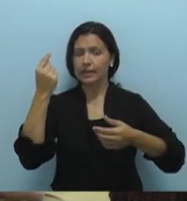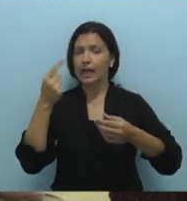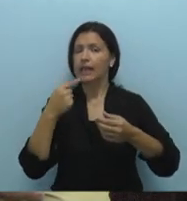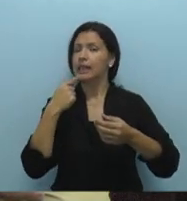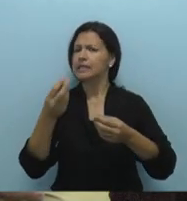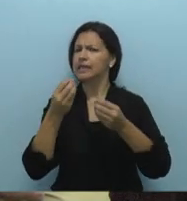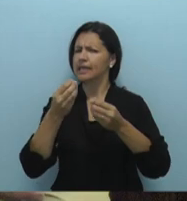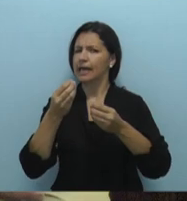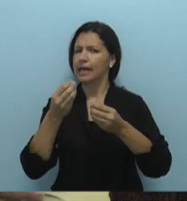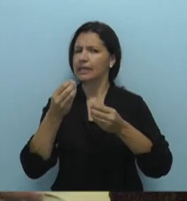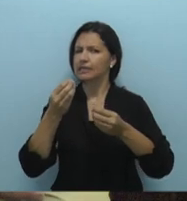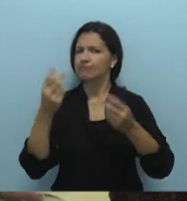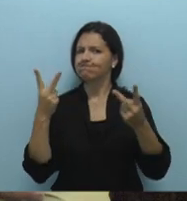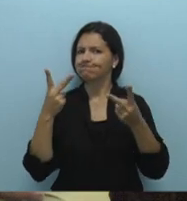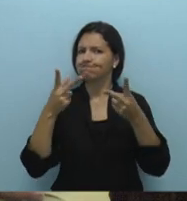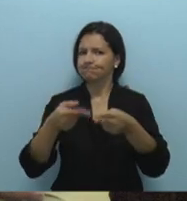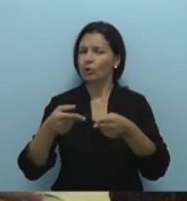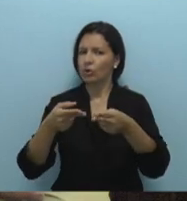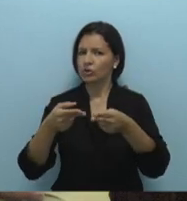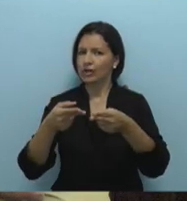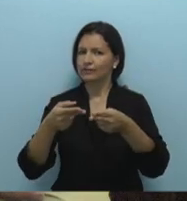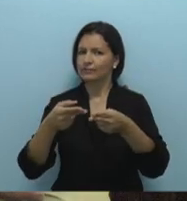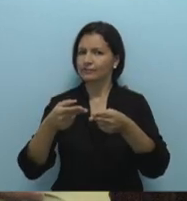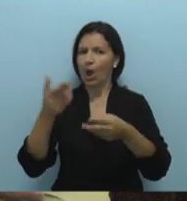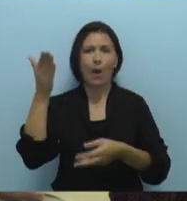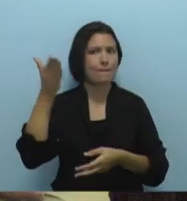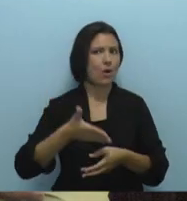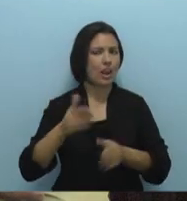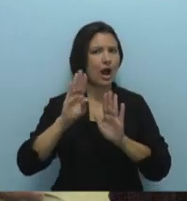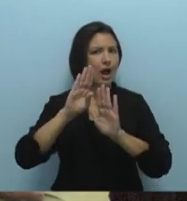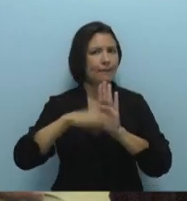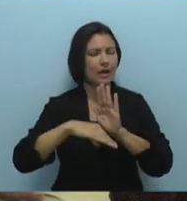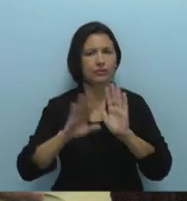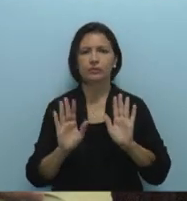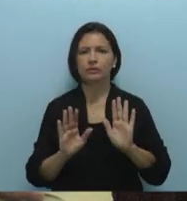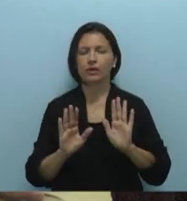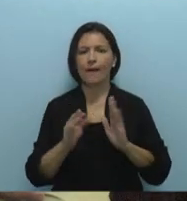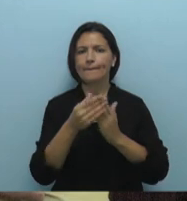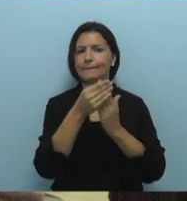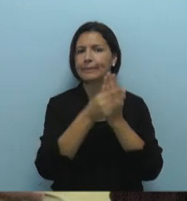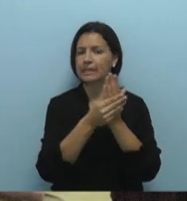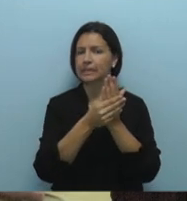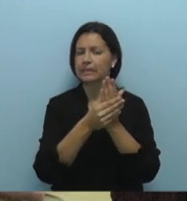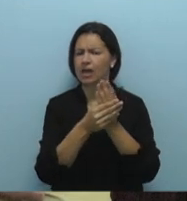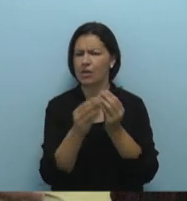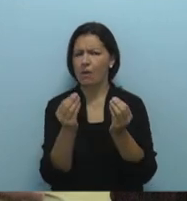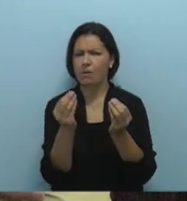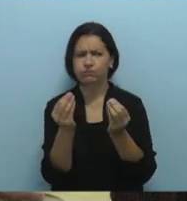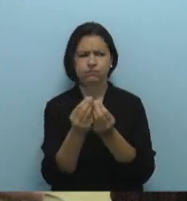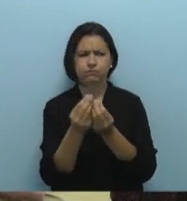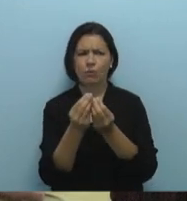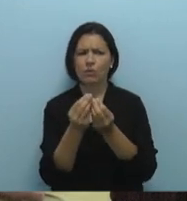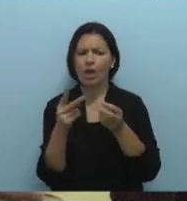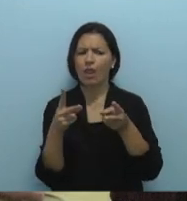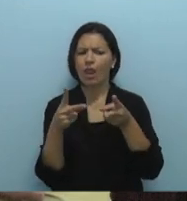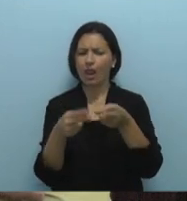reducir aún más lo que hoy ya se ha caído de la idea de ministerio, en donde se va a